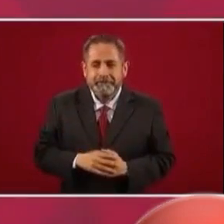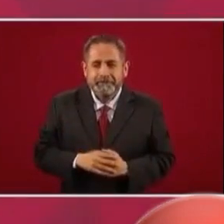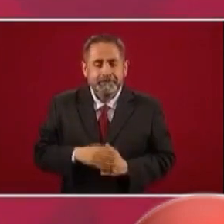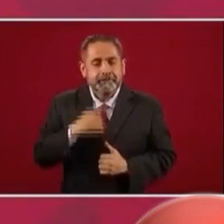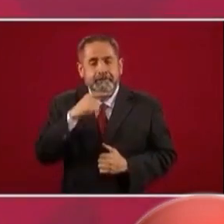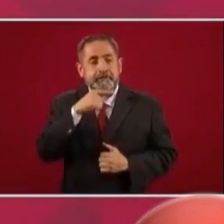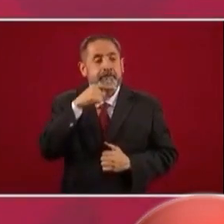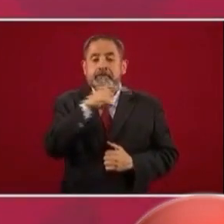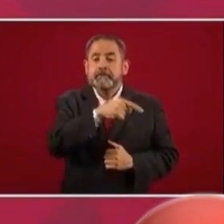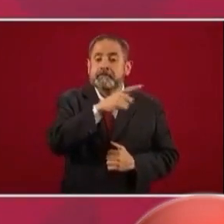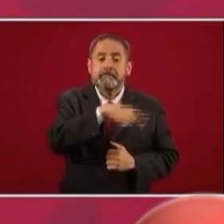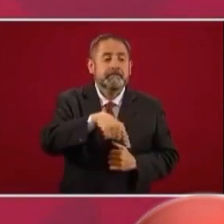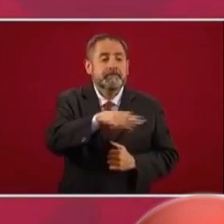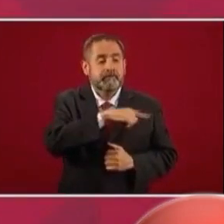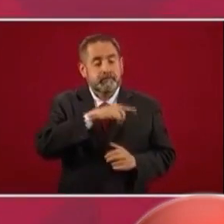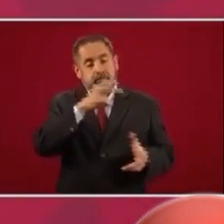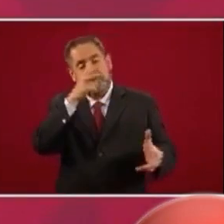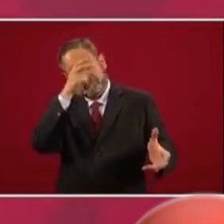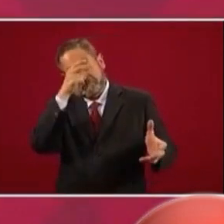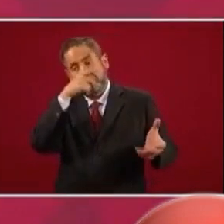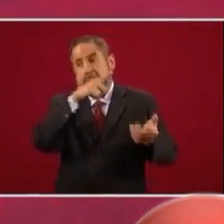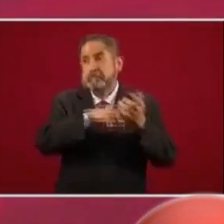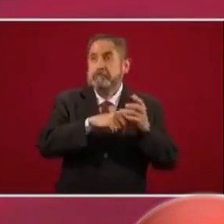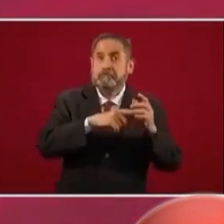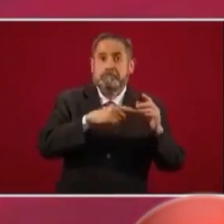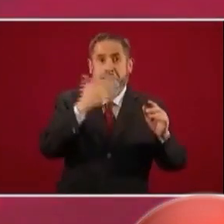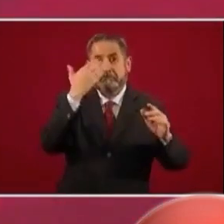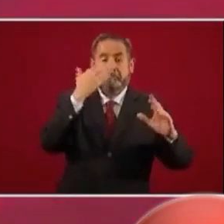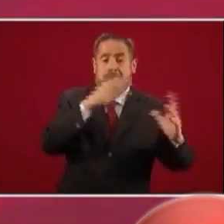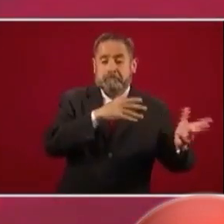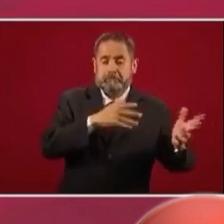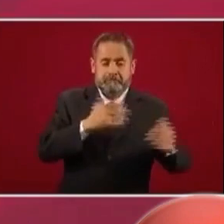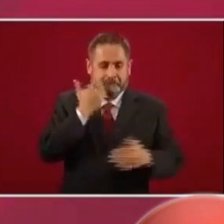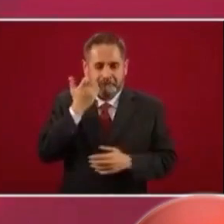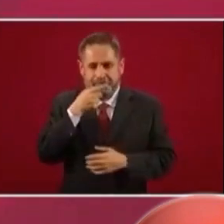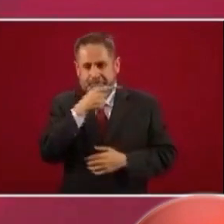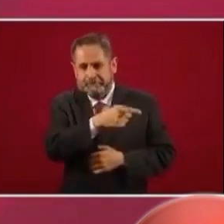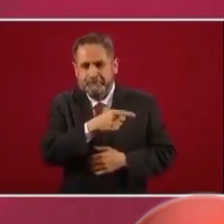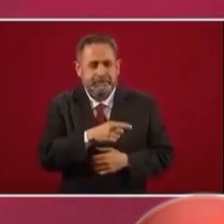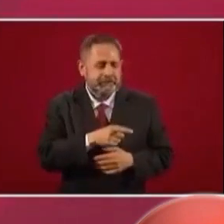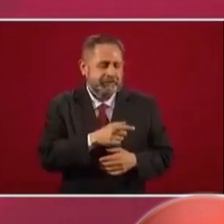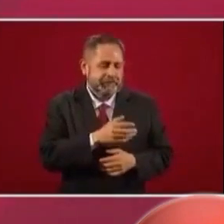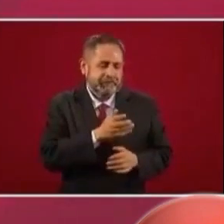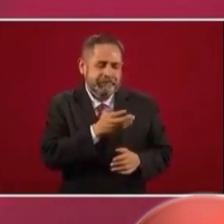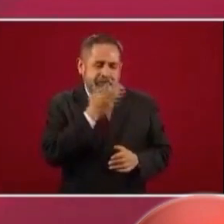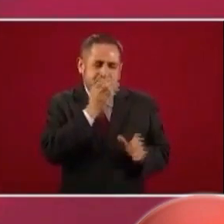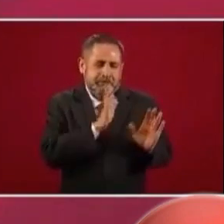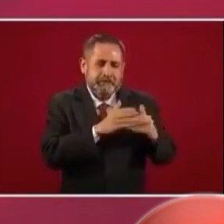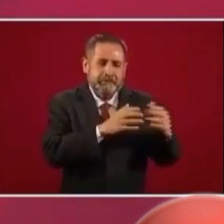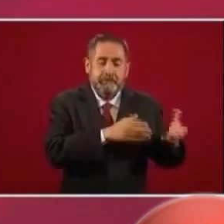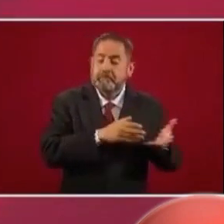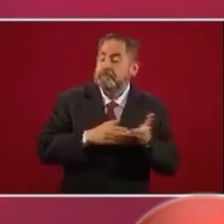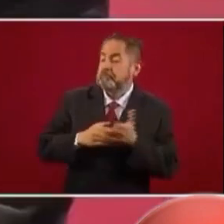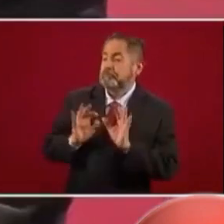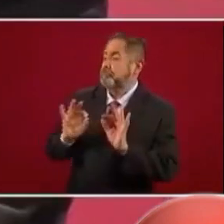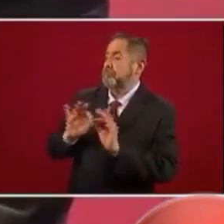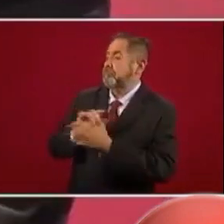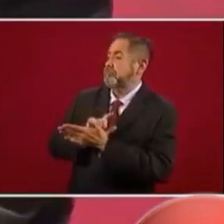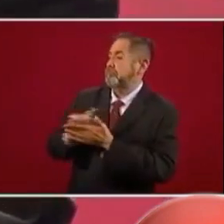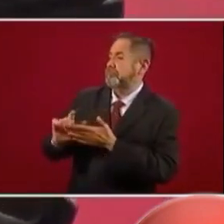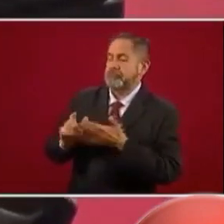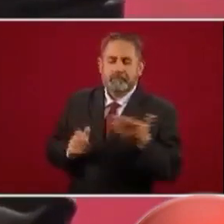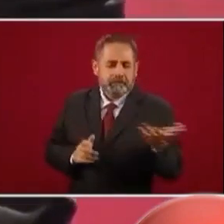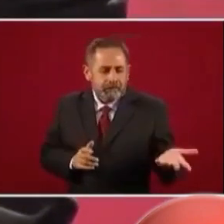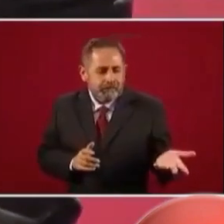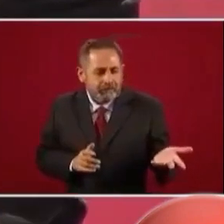salen, ¿no?, los intelectuales orgánicos, ¿no?, como el maestro del conservadurismo, ¿no? Ahí están. Es